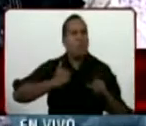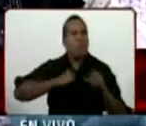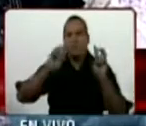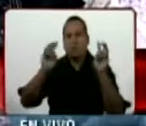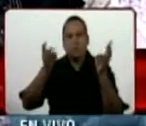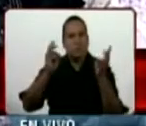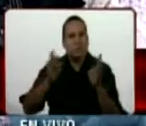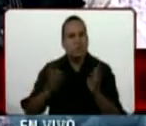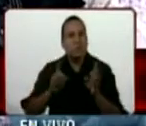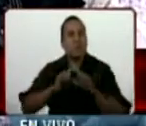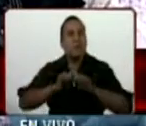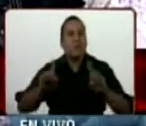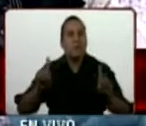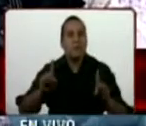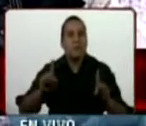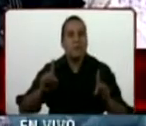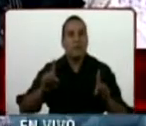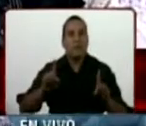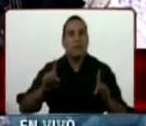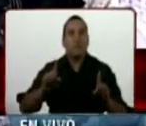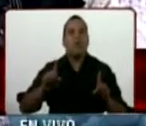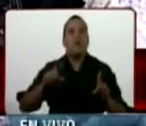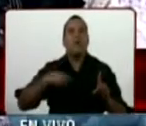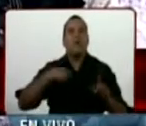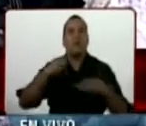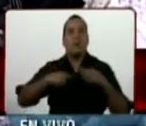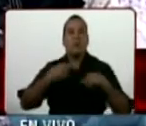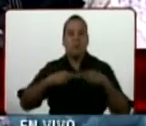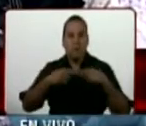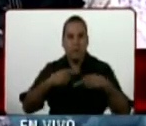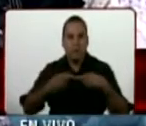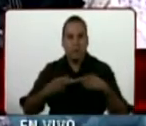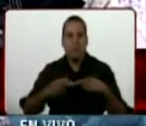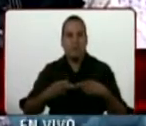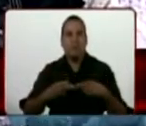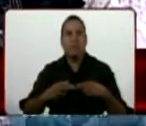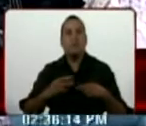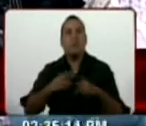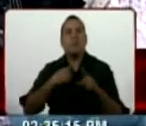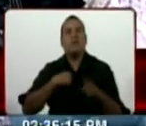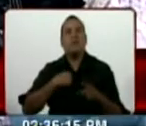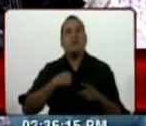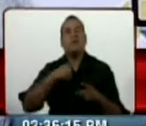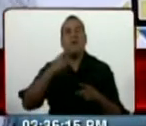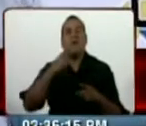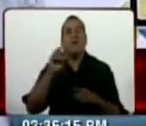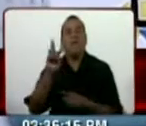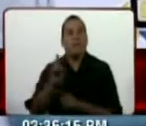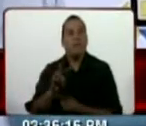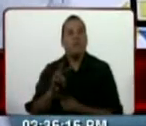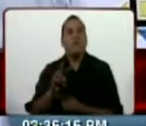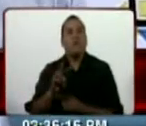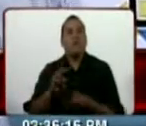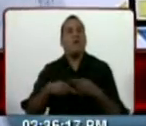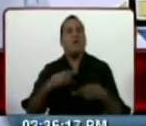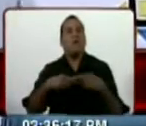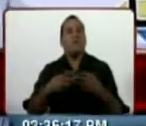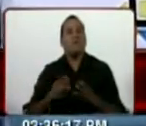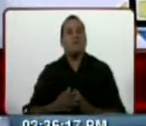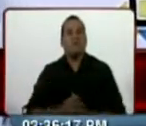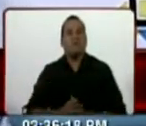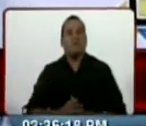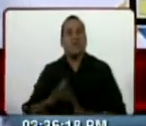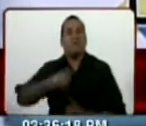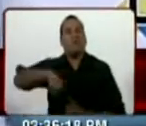pero no se puede. Venezuela, hay una revolución. La revolución ha creado nuevos valores de la democracia.